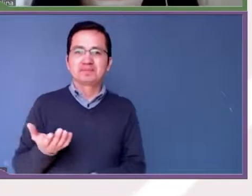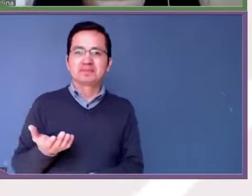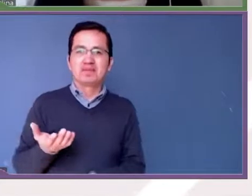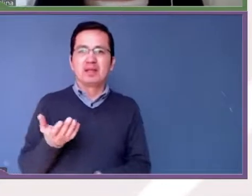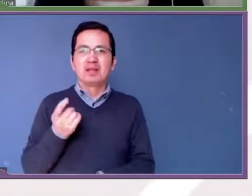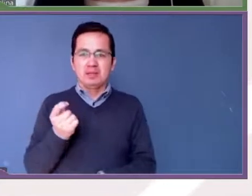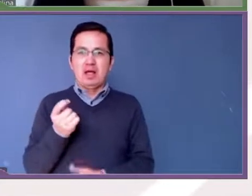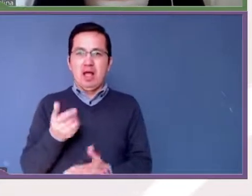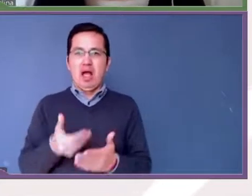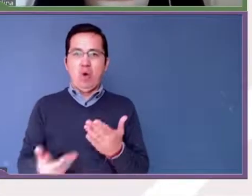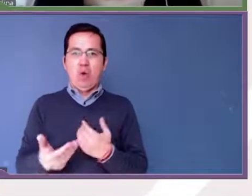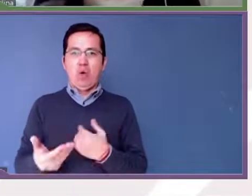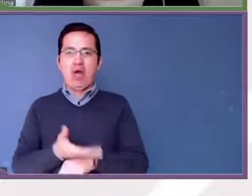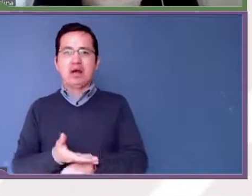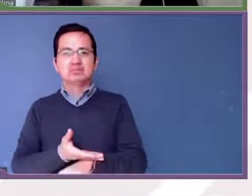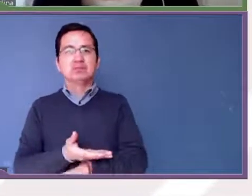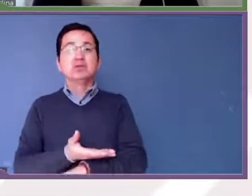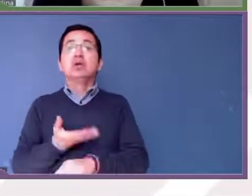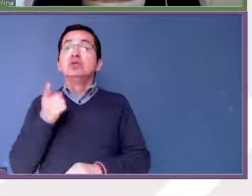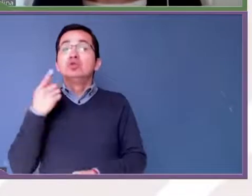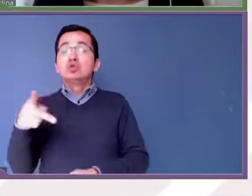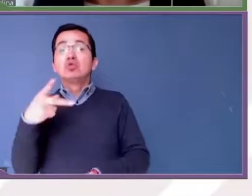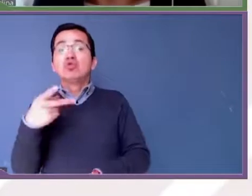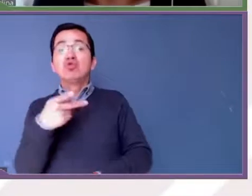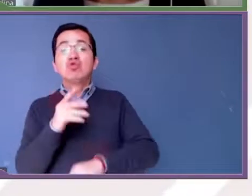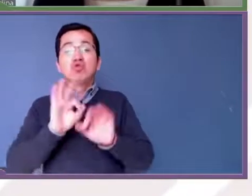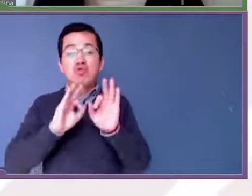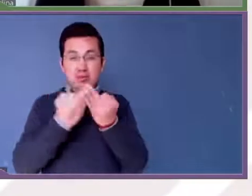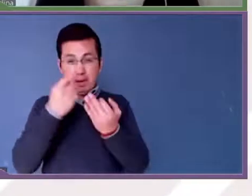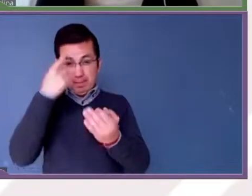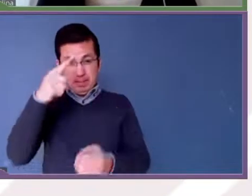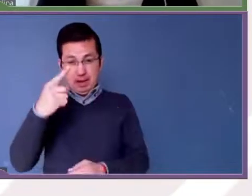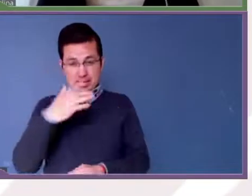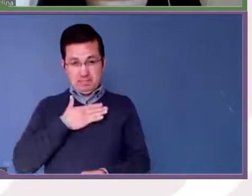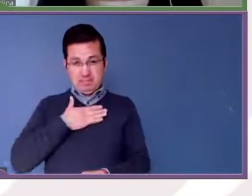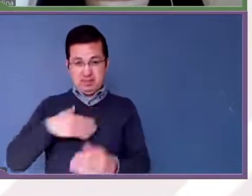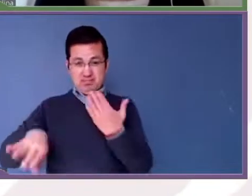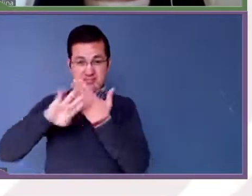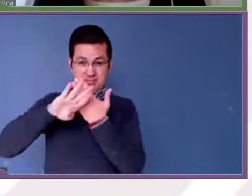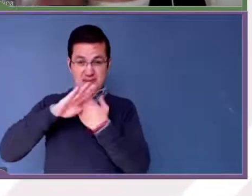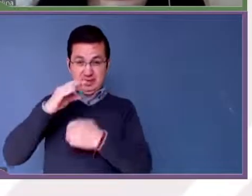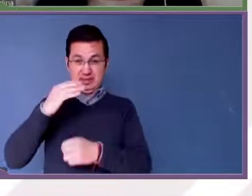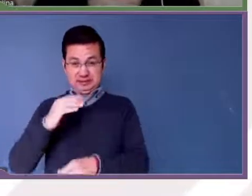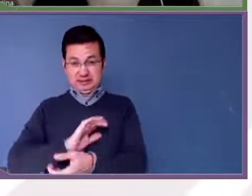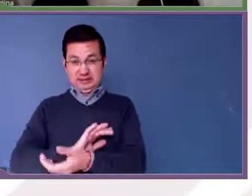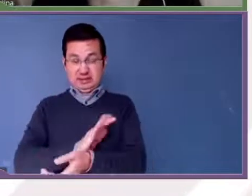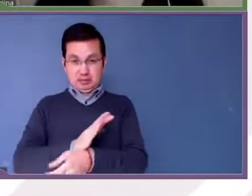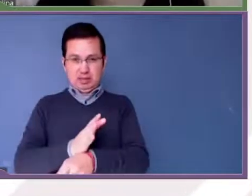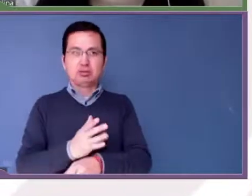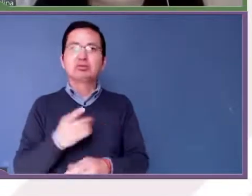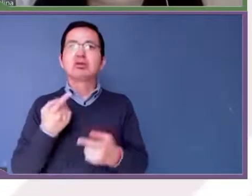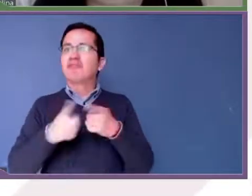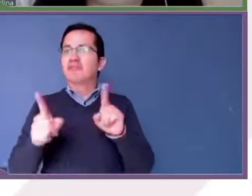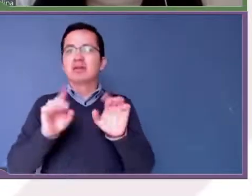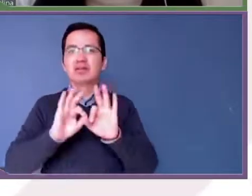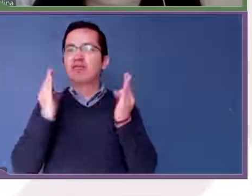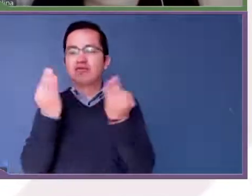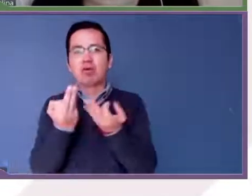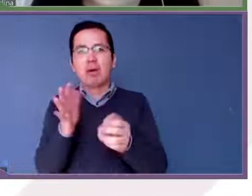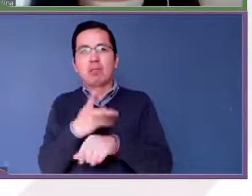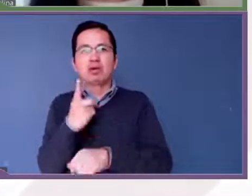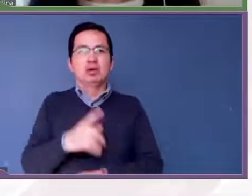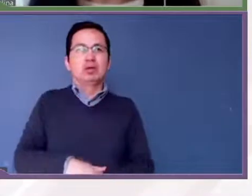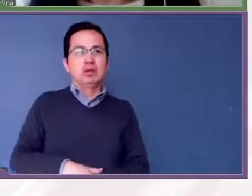otra manera la percepción, está construyendo desde otro lugar la percepción, porque el sobrepeso ahora en